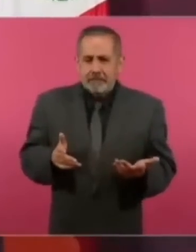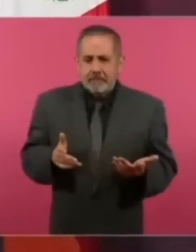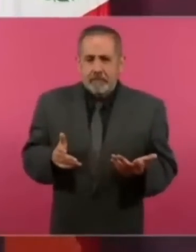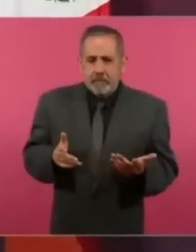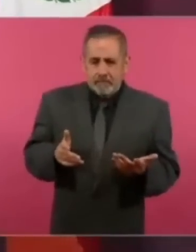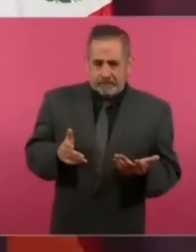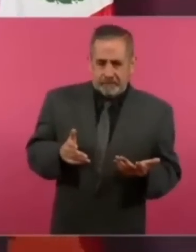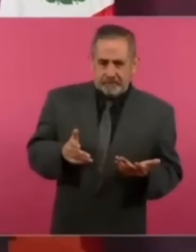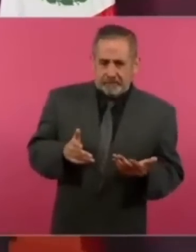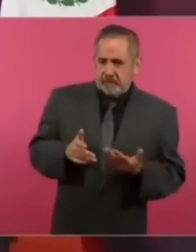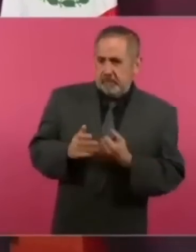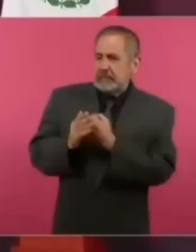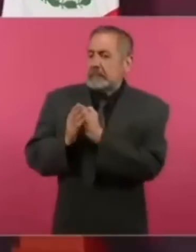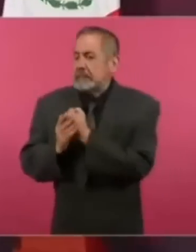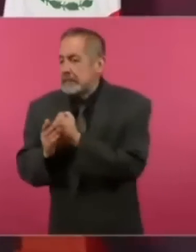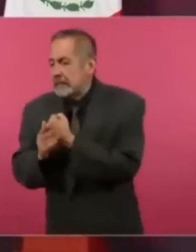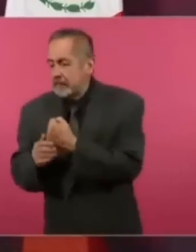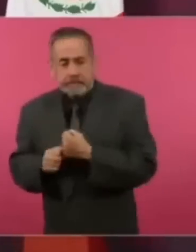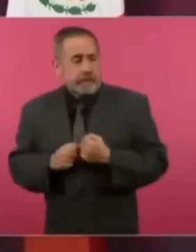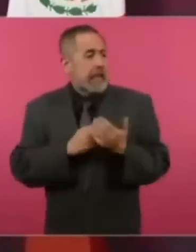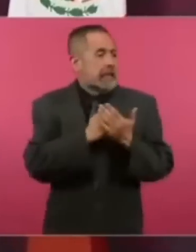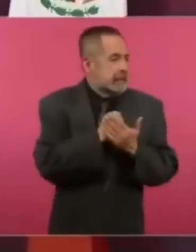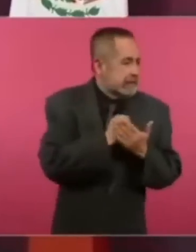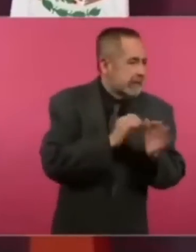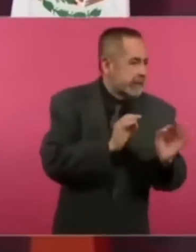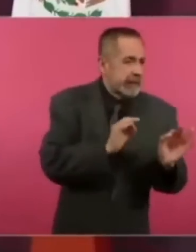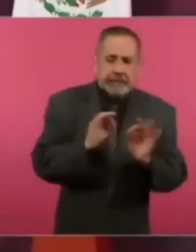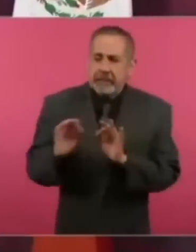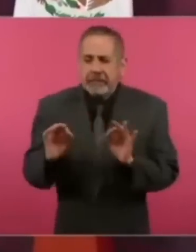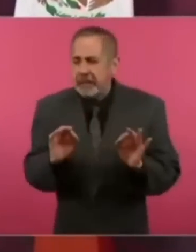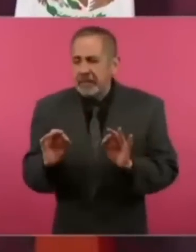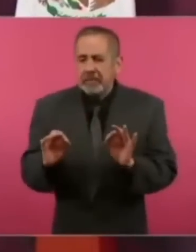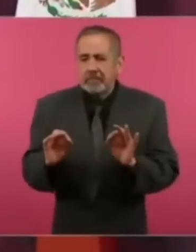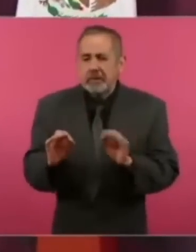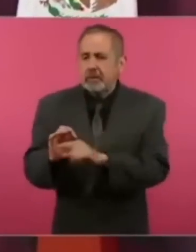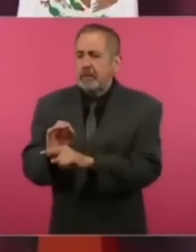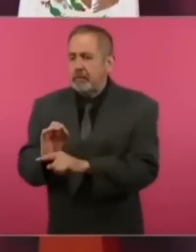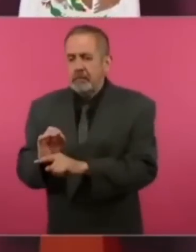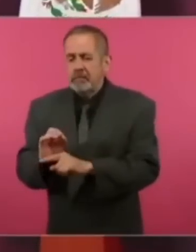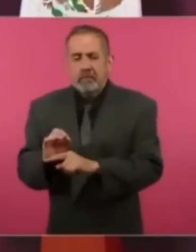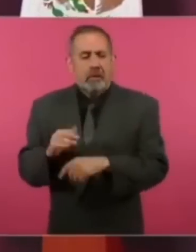quedar bien con todos y terminan quedando mal con todos.